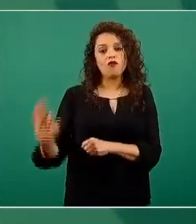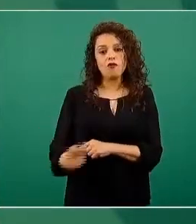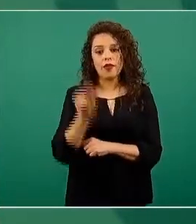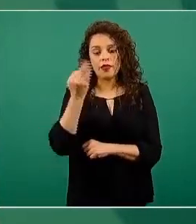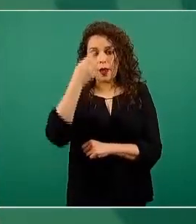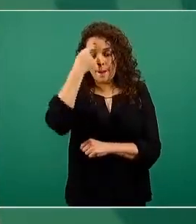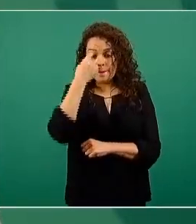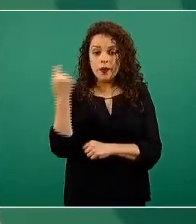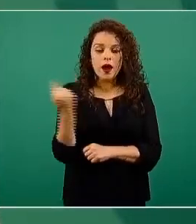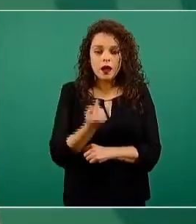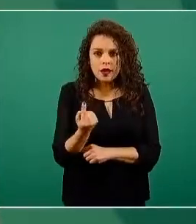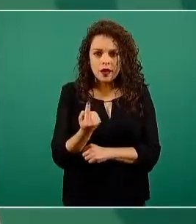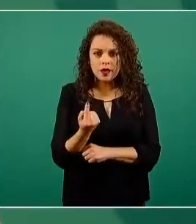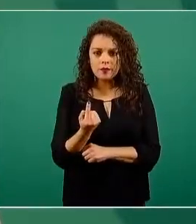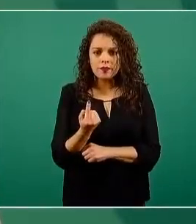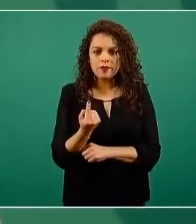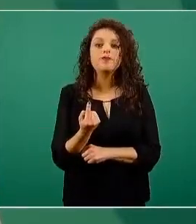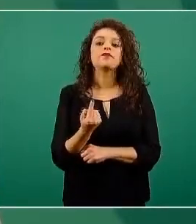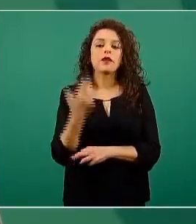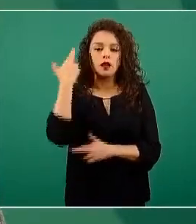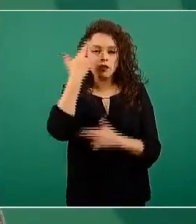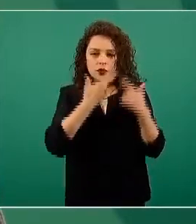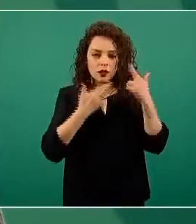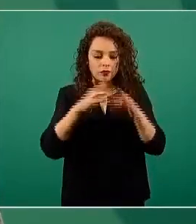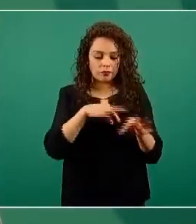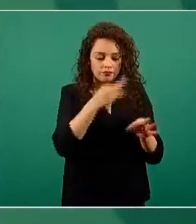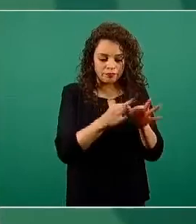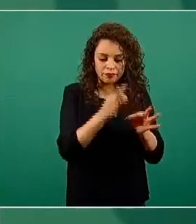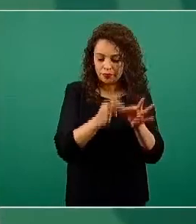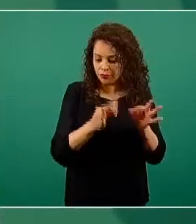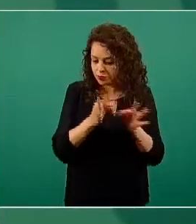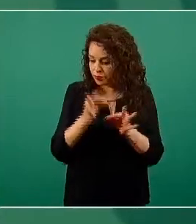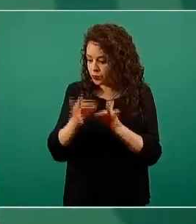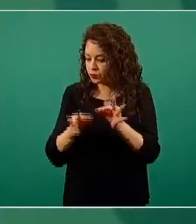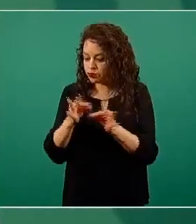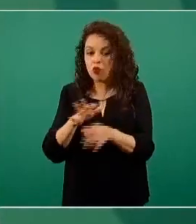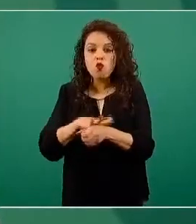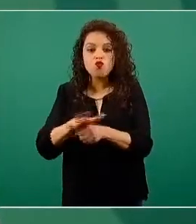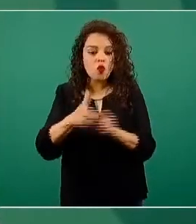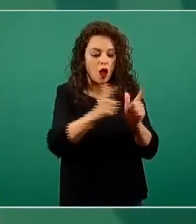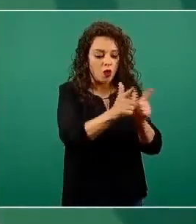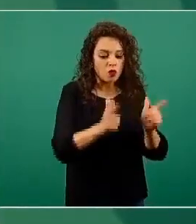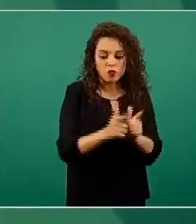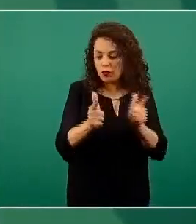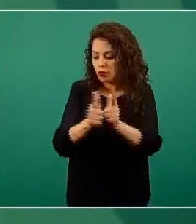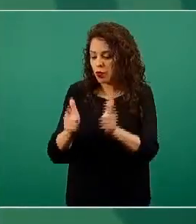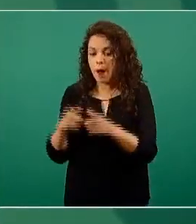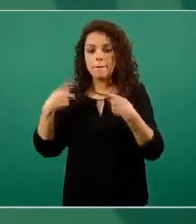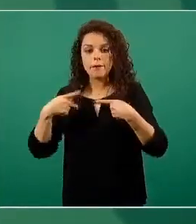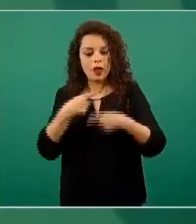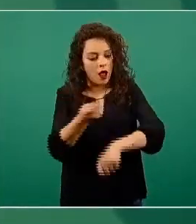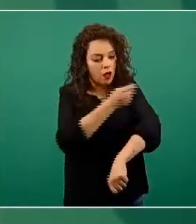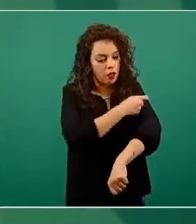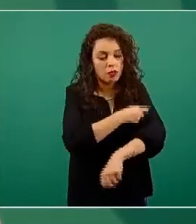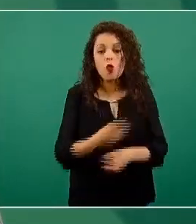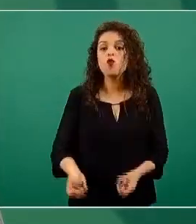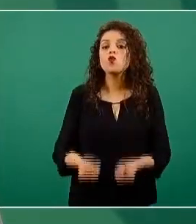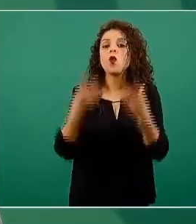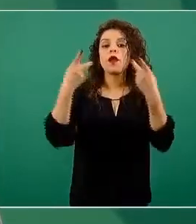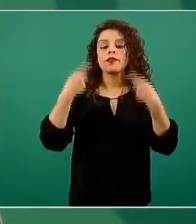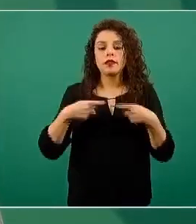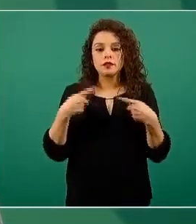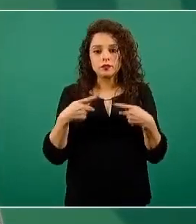todo el seguimiento puntual de los grupos que están siendo vacunados y en qué cantidades se están llevando a cabo y por lo tanto,